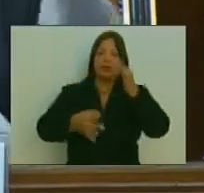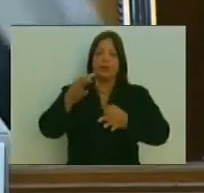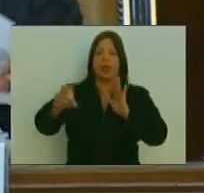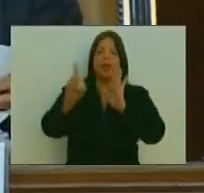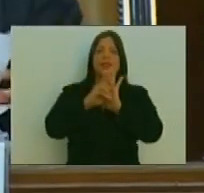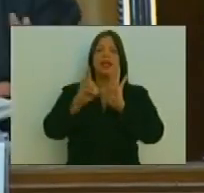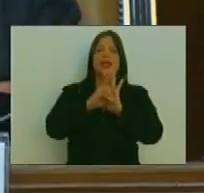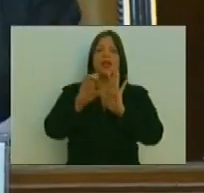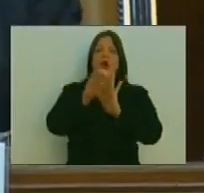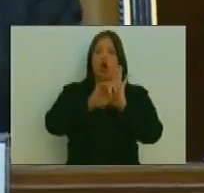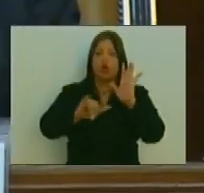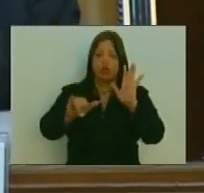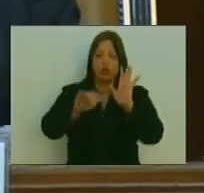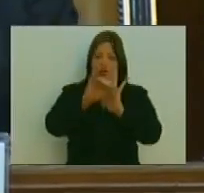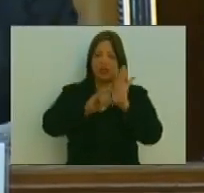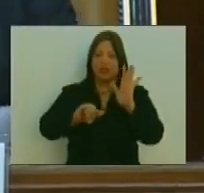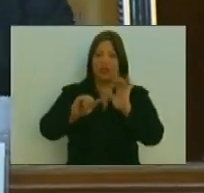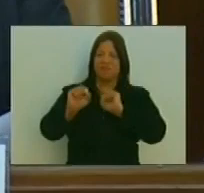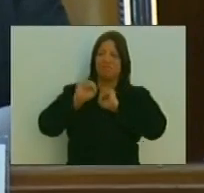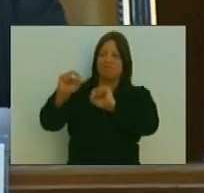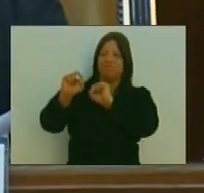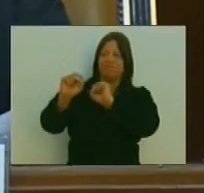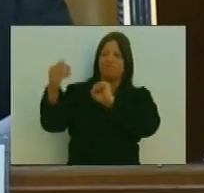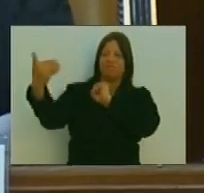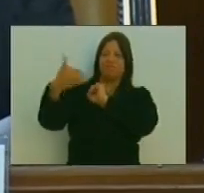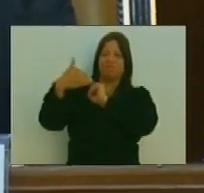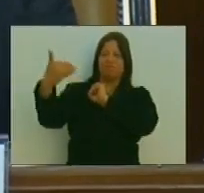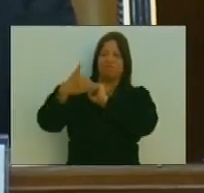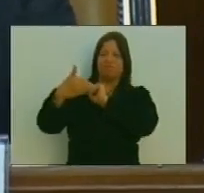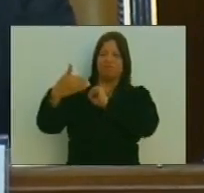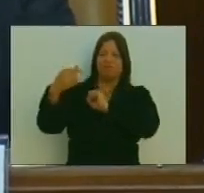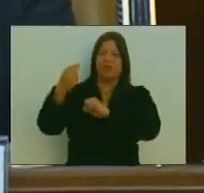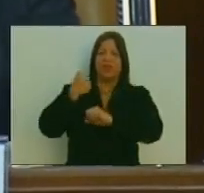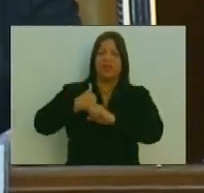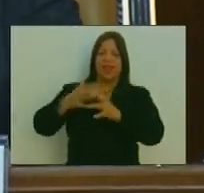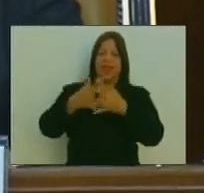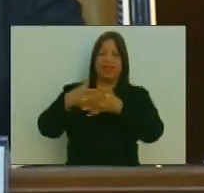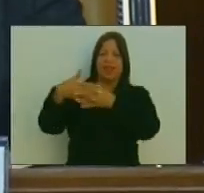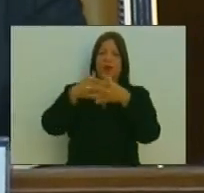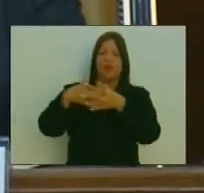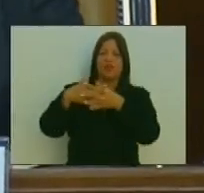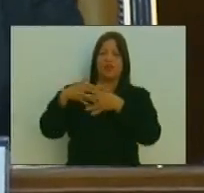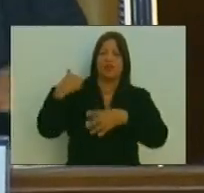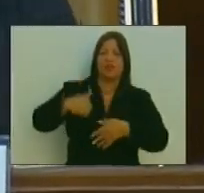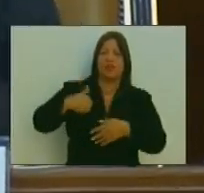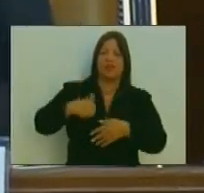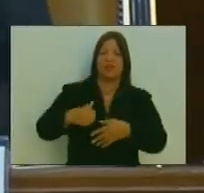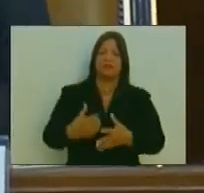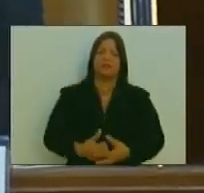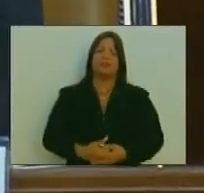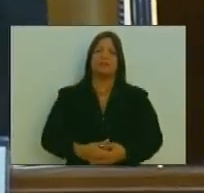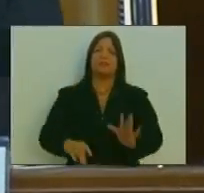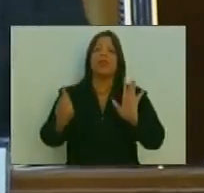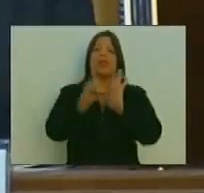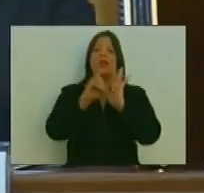decreto constituyente que repudia y rechaza estas sanciones unilaterales e ilícitas.